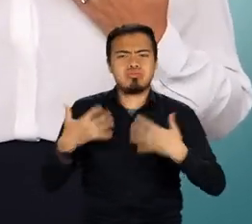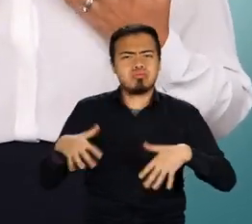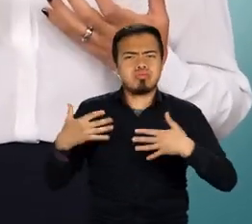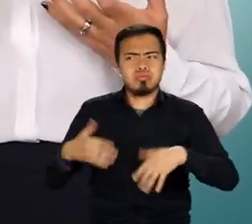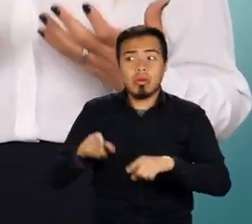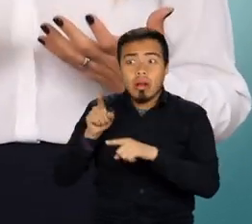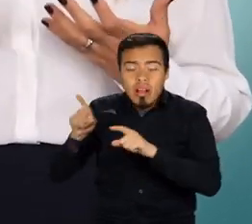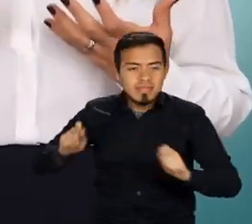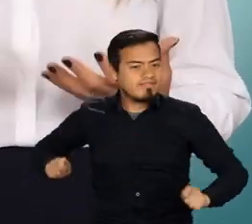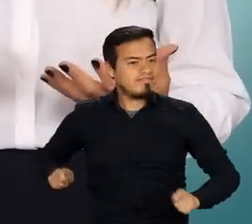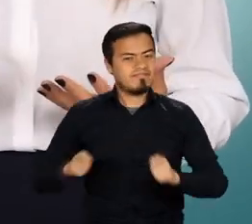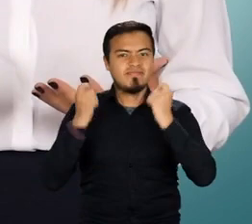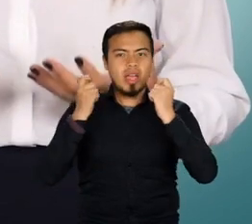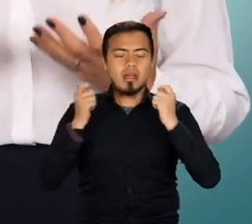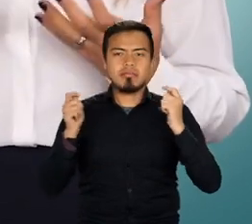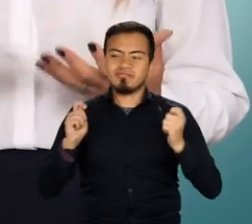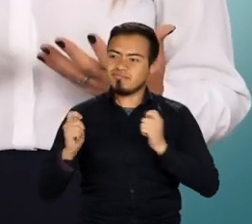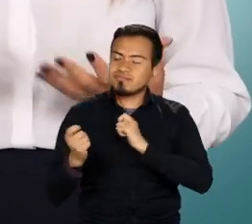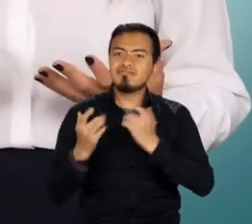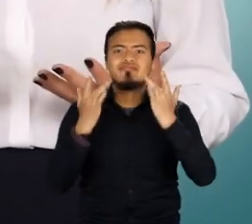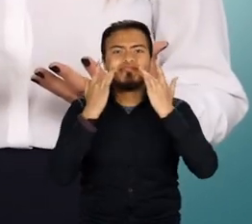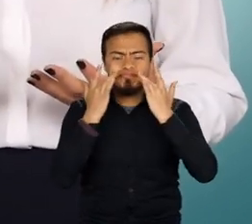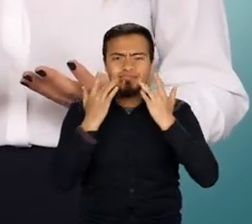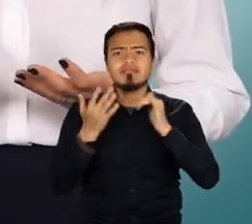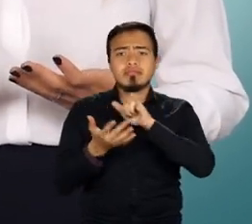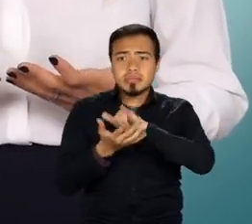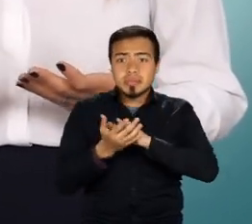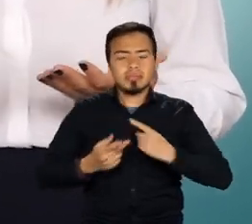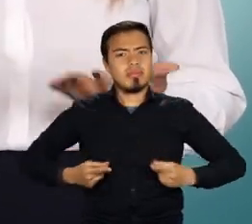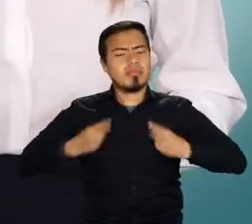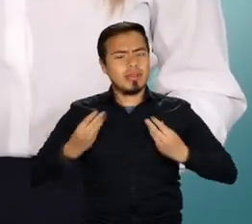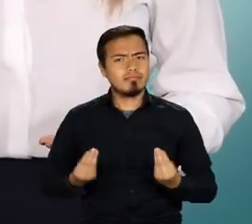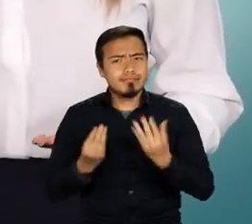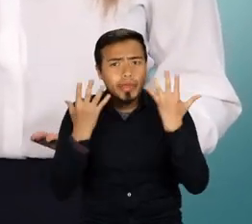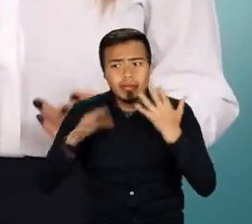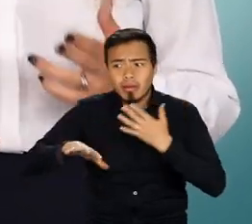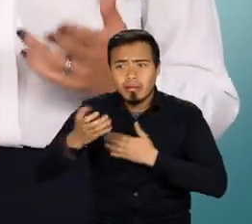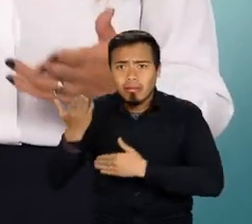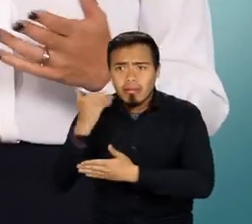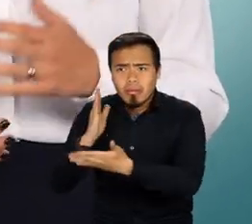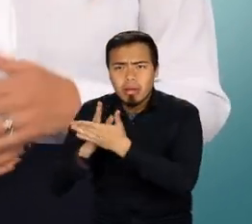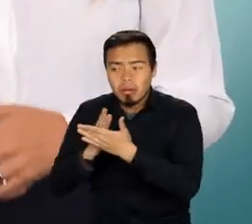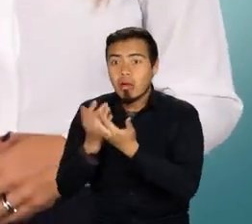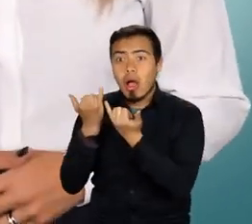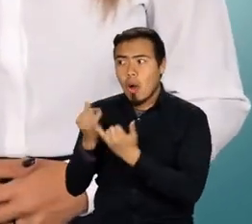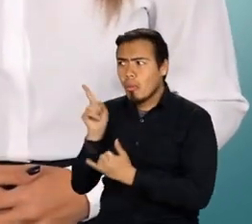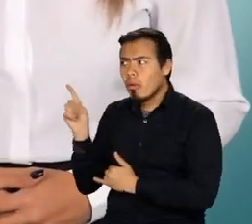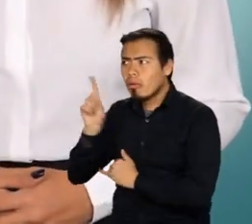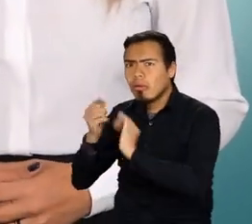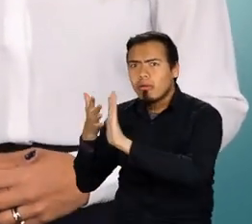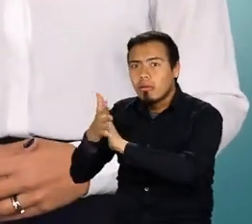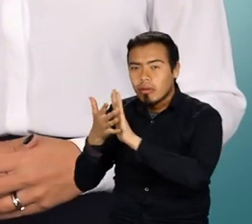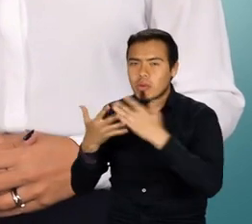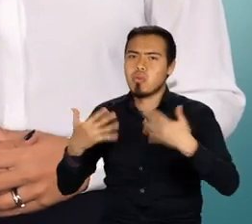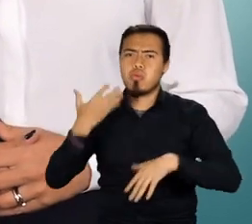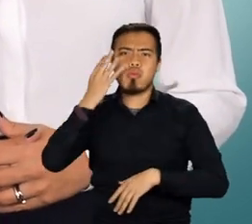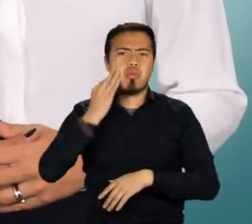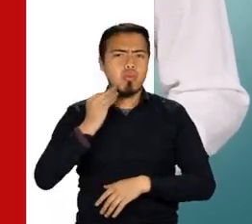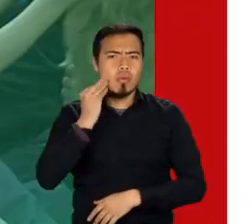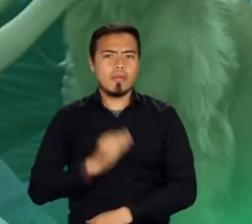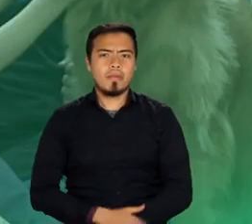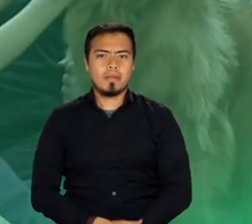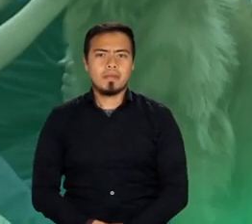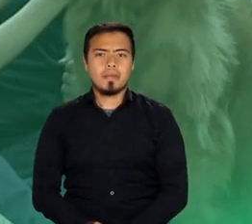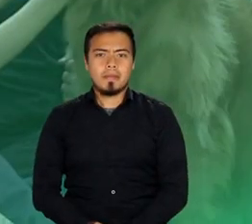han dado la batalla al cáncer y han sobrevivido. Estos héroes nos cuentan hoy sus experiencias en Historias de